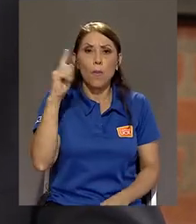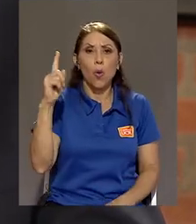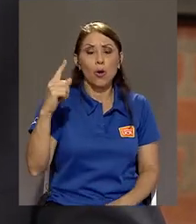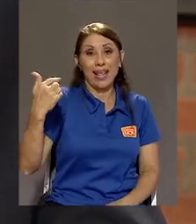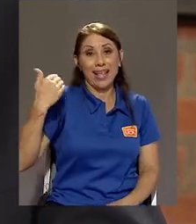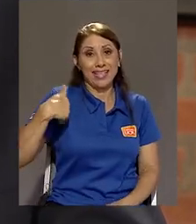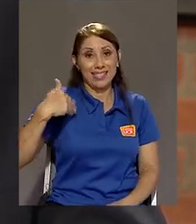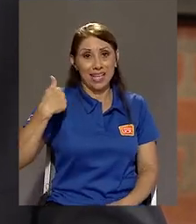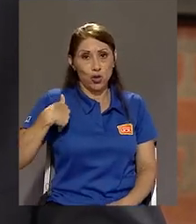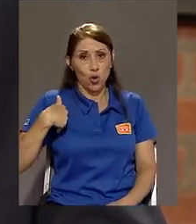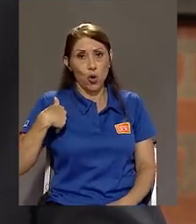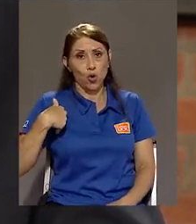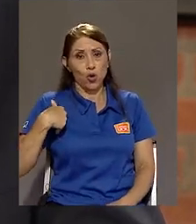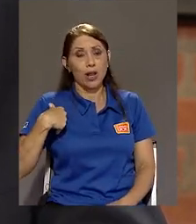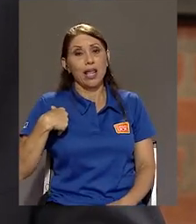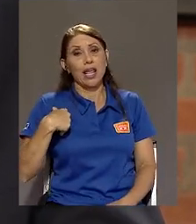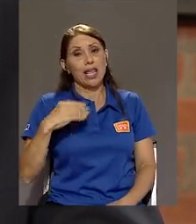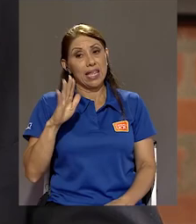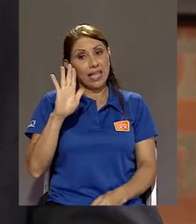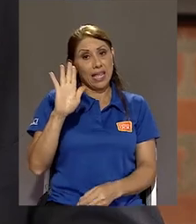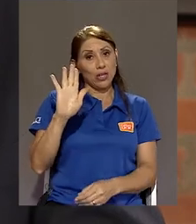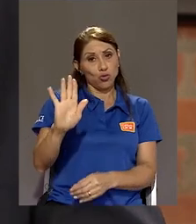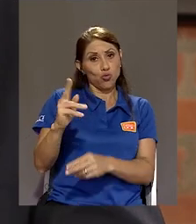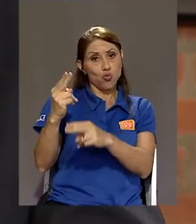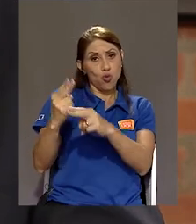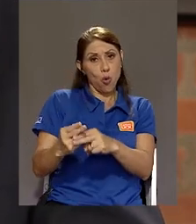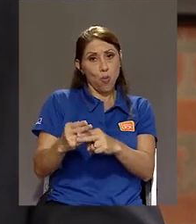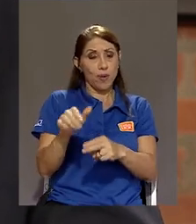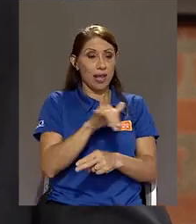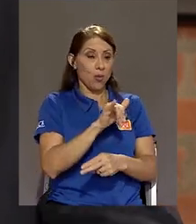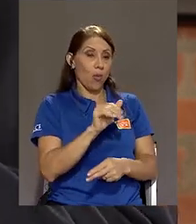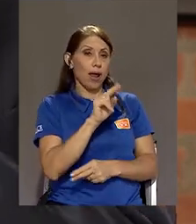cuyo nombre lleva el campus de San Pedro,